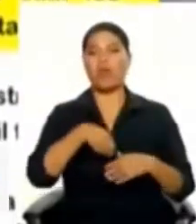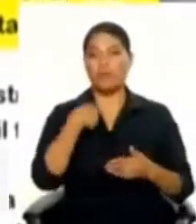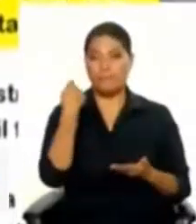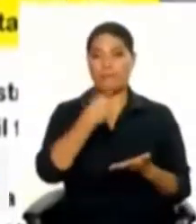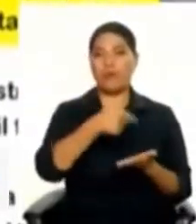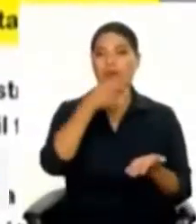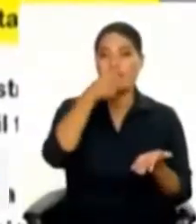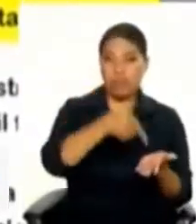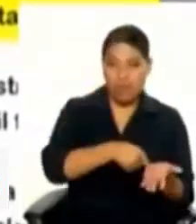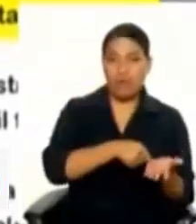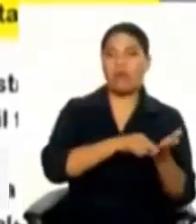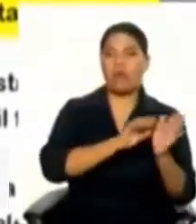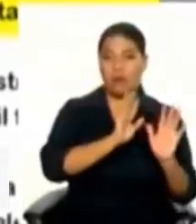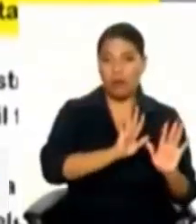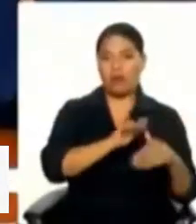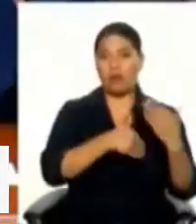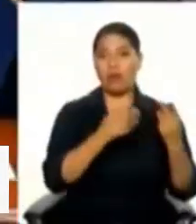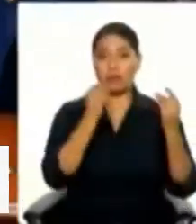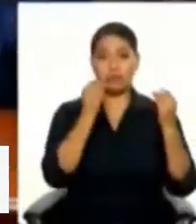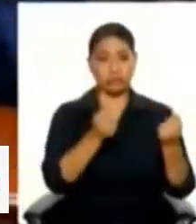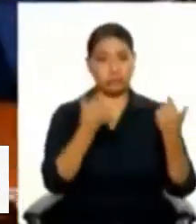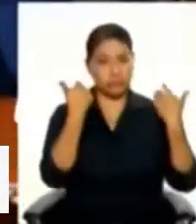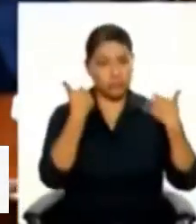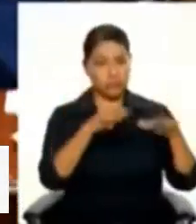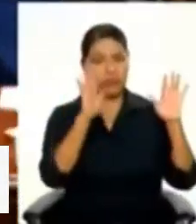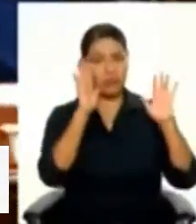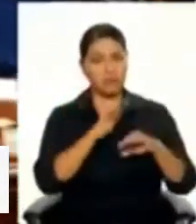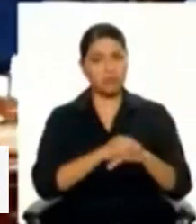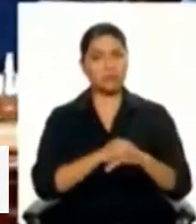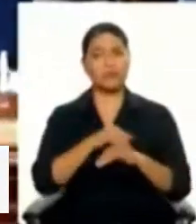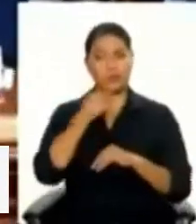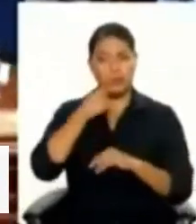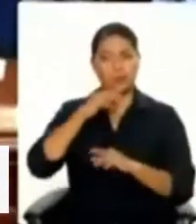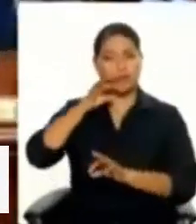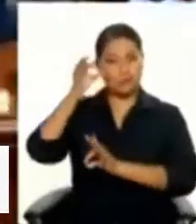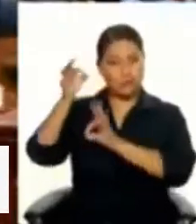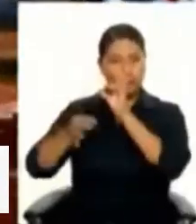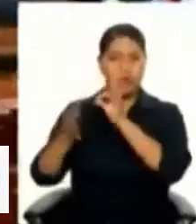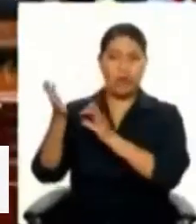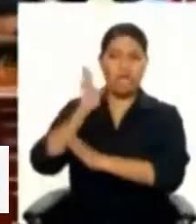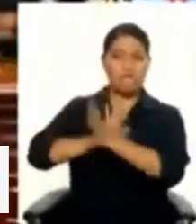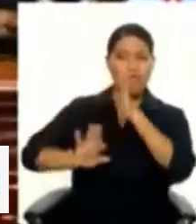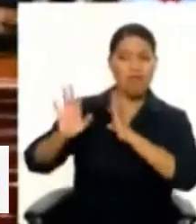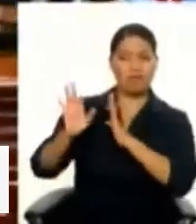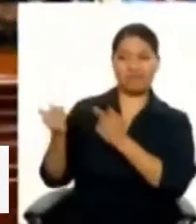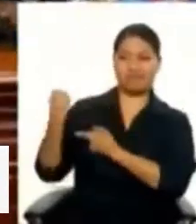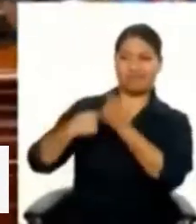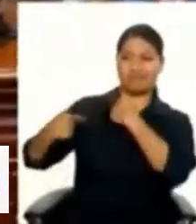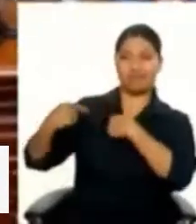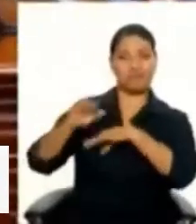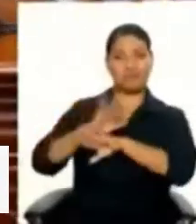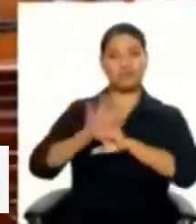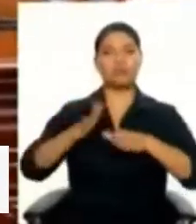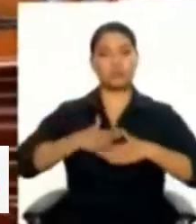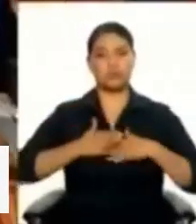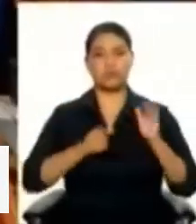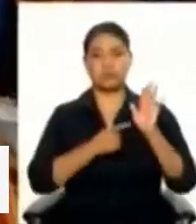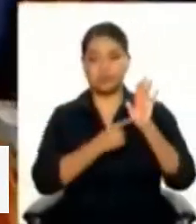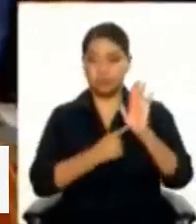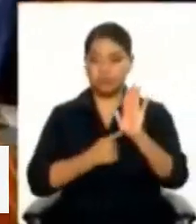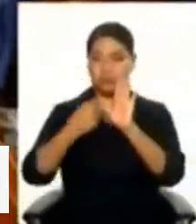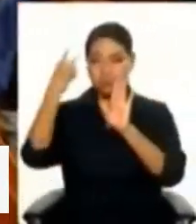fue regularizada de manera inmediata. Dijo que responderá a las falsas denuncias de manera voluntaria ante la Comisión de